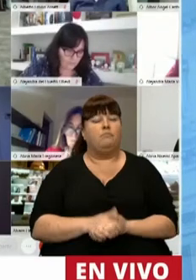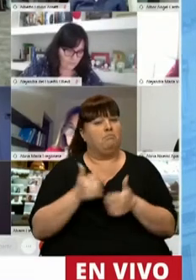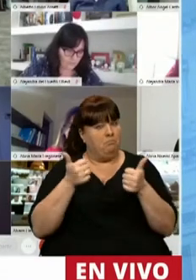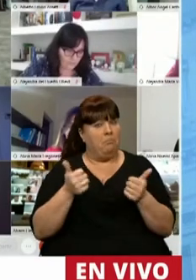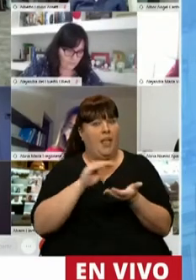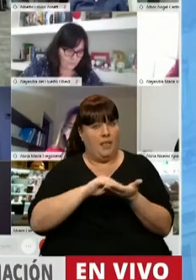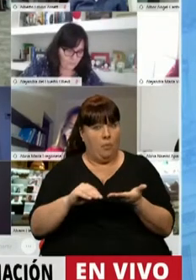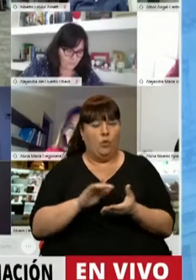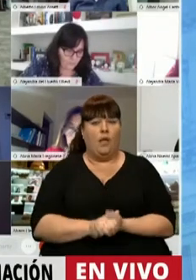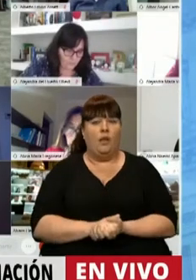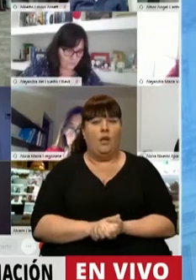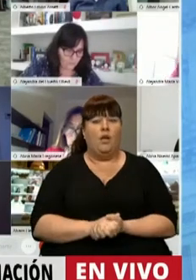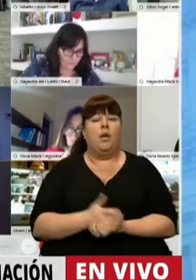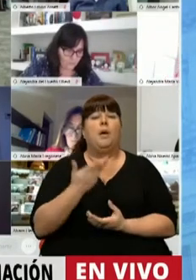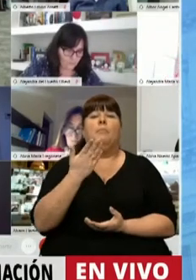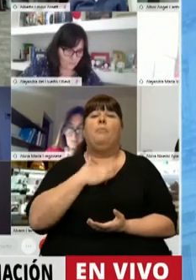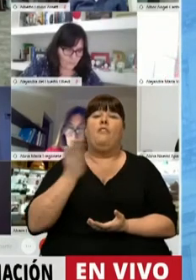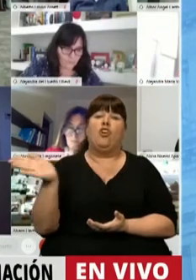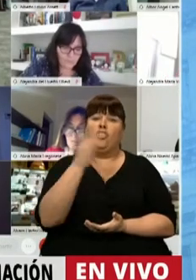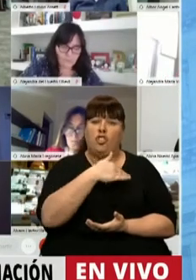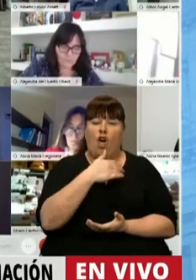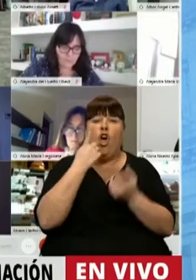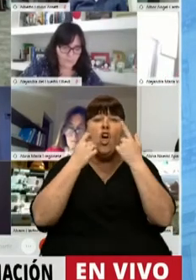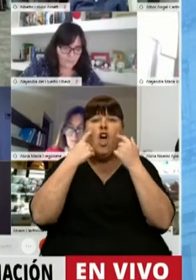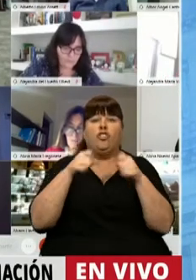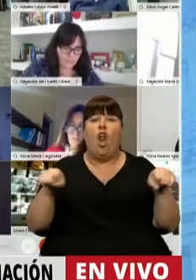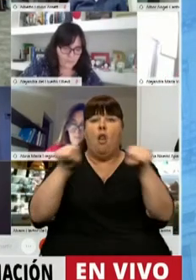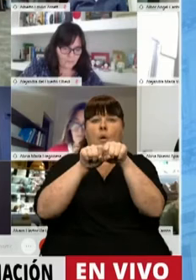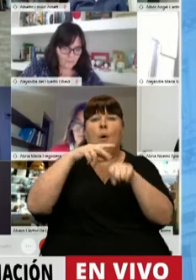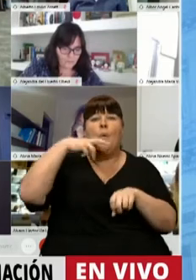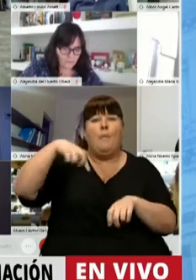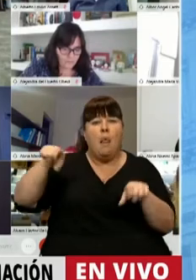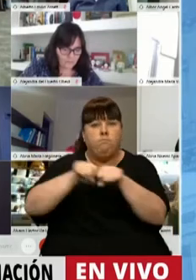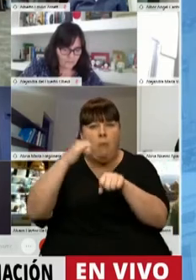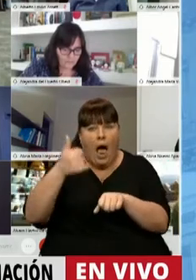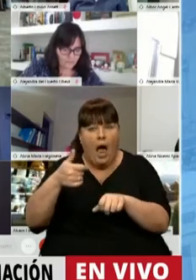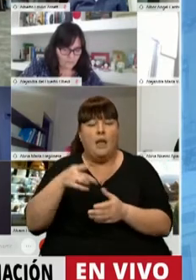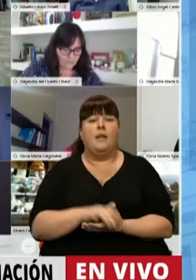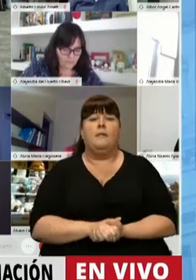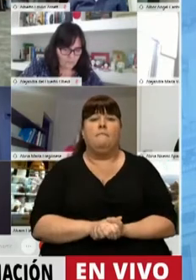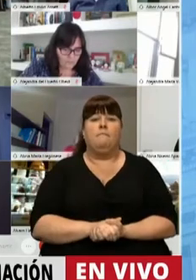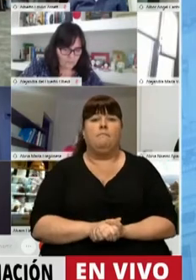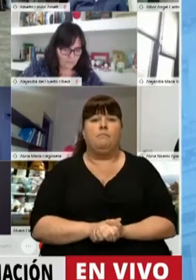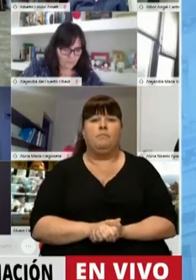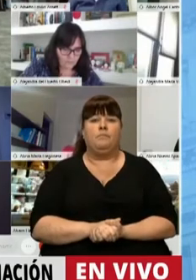Perfecto, diputado. Le pido por favor a todos que controlen si tienen el VPN conectado.